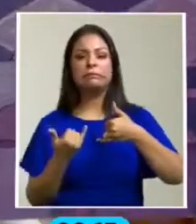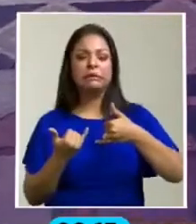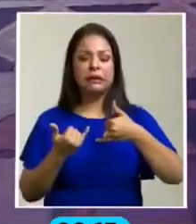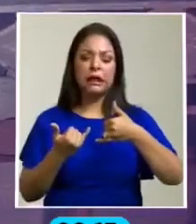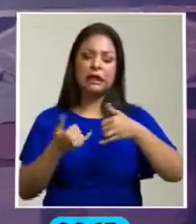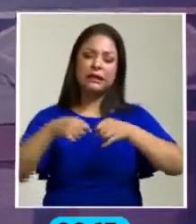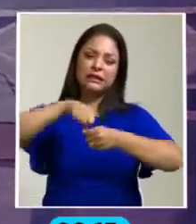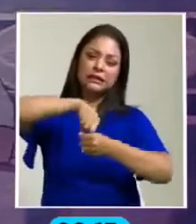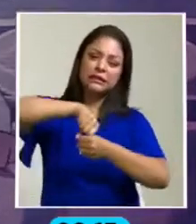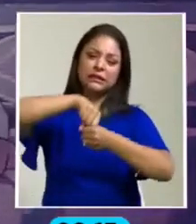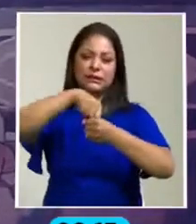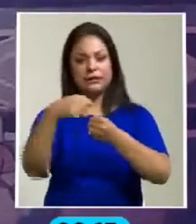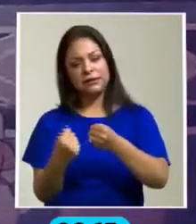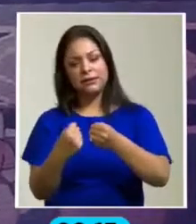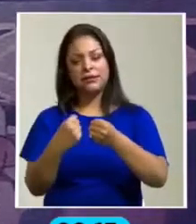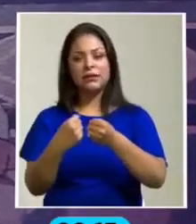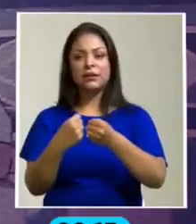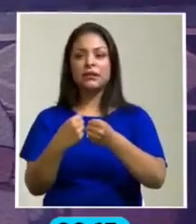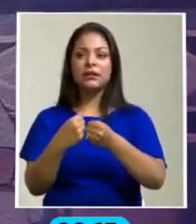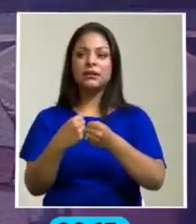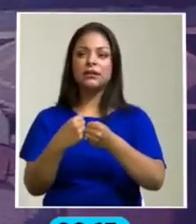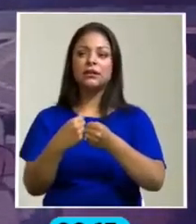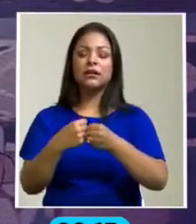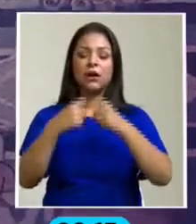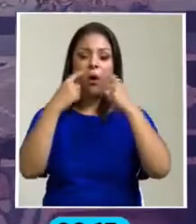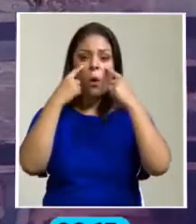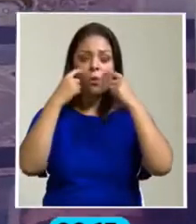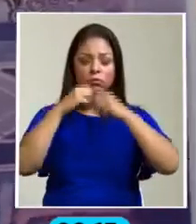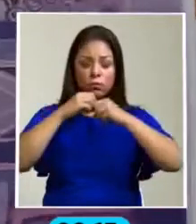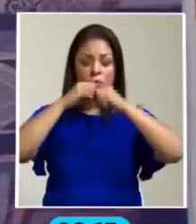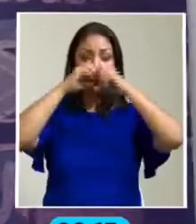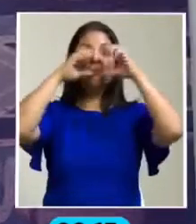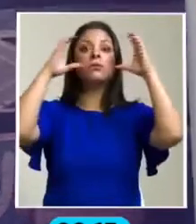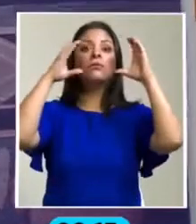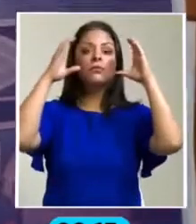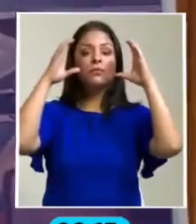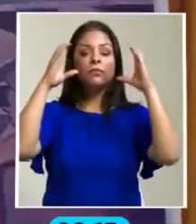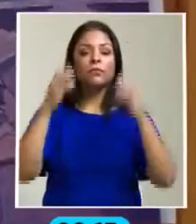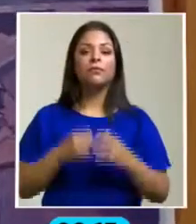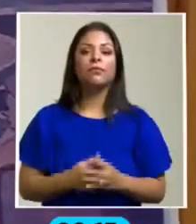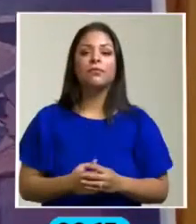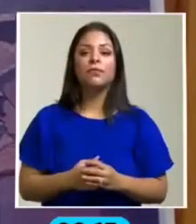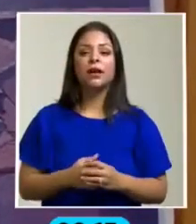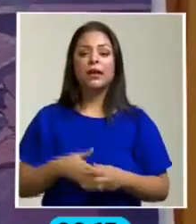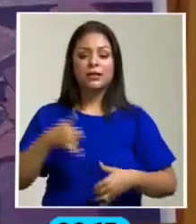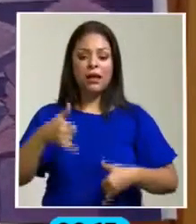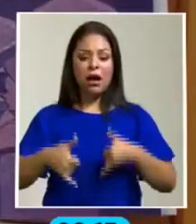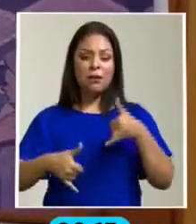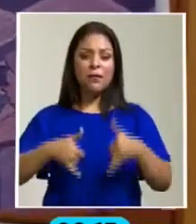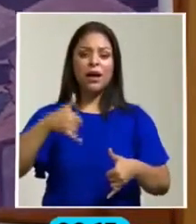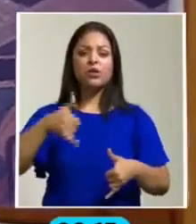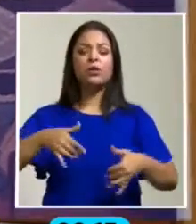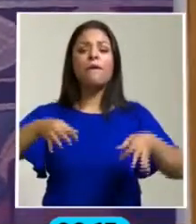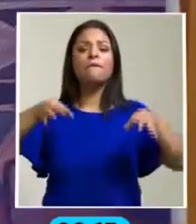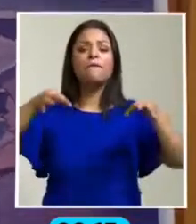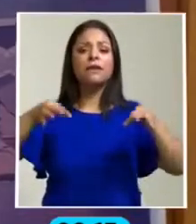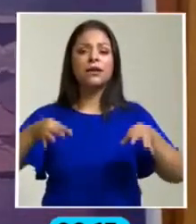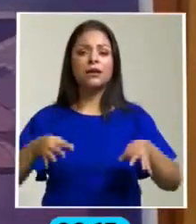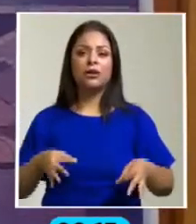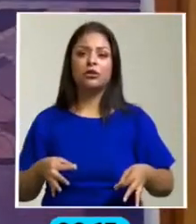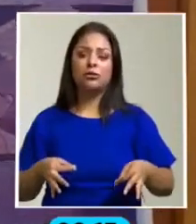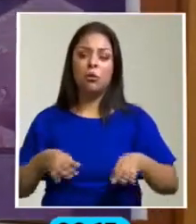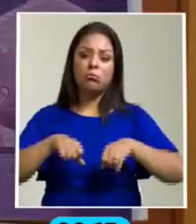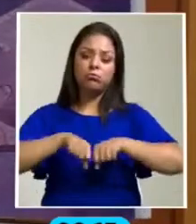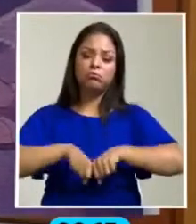Traqueteó. Sus ojos se agrandaron y su finísimo calzado se